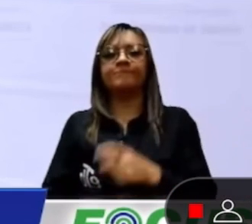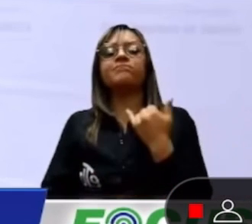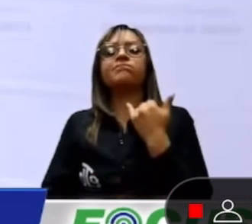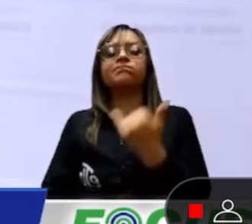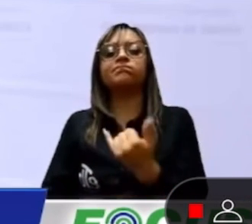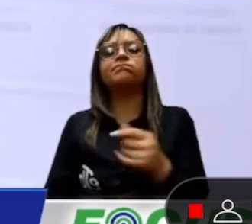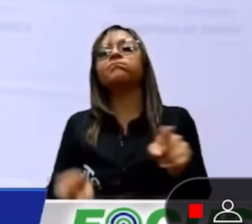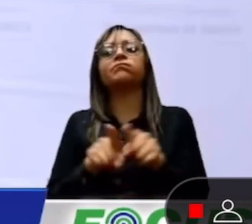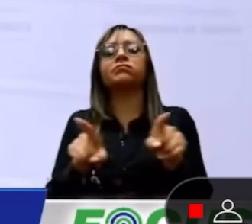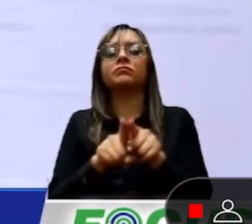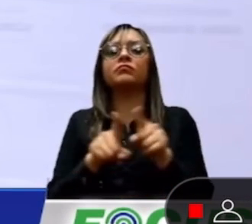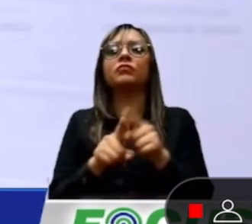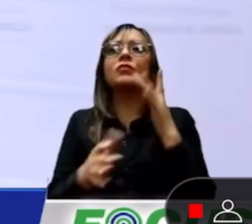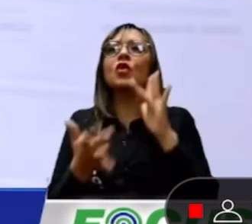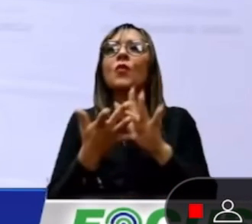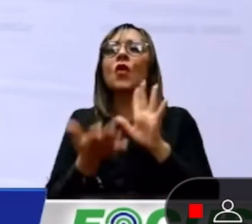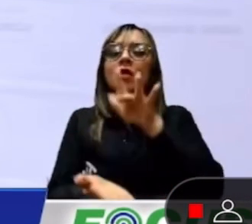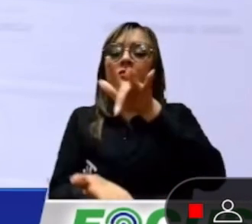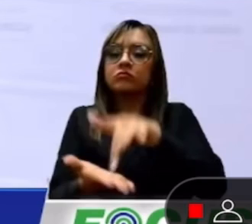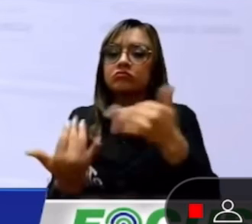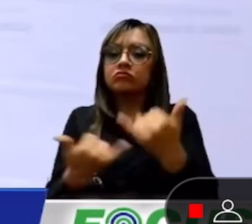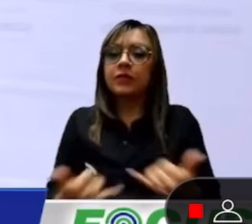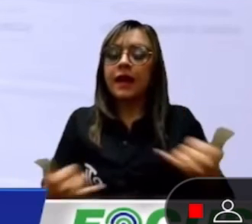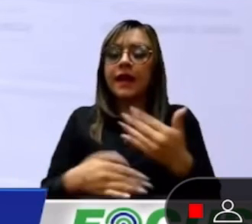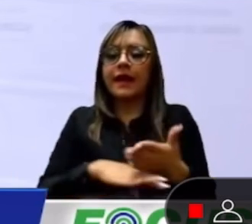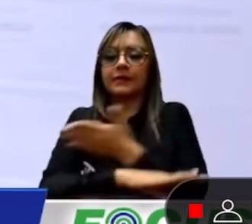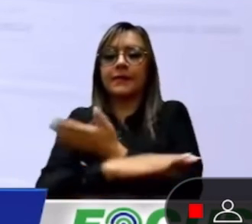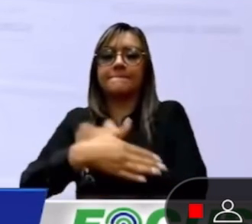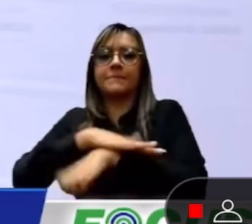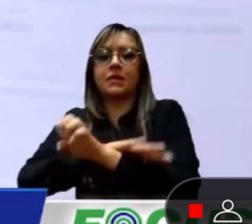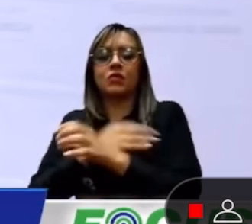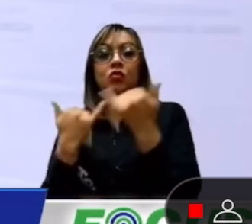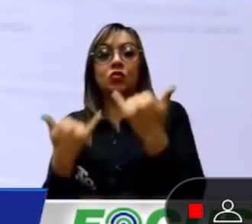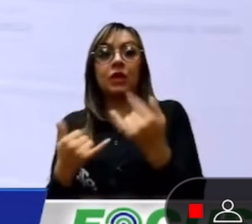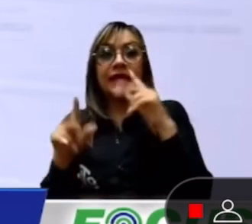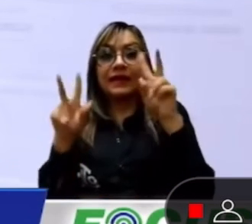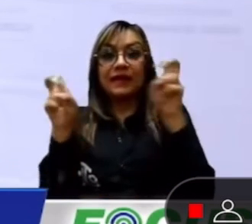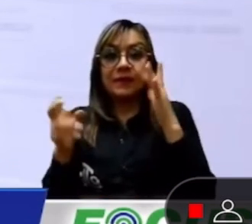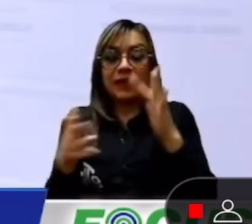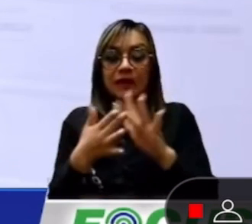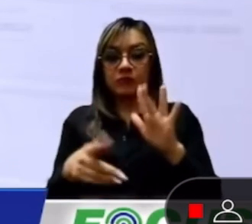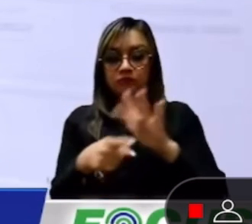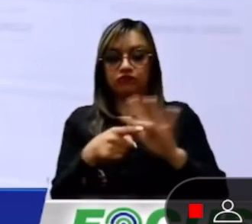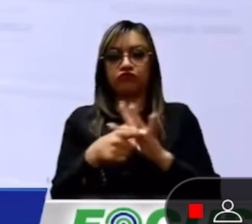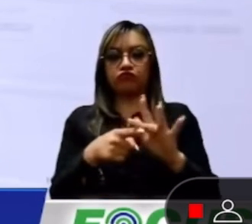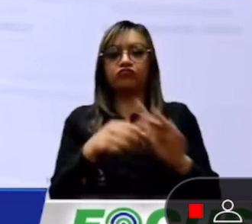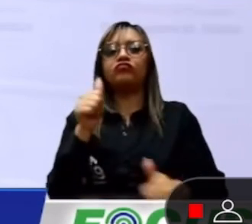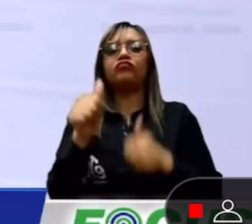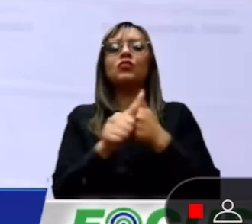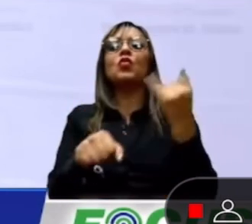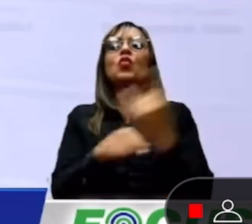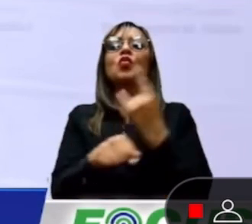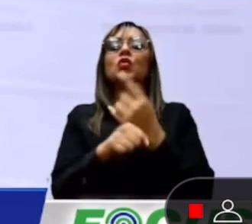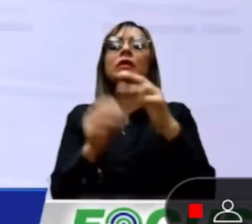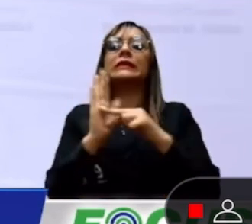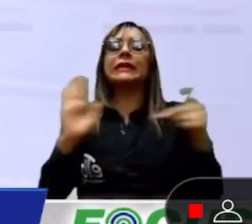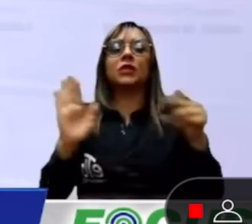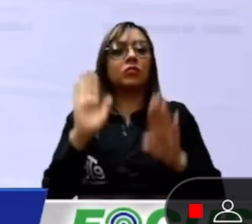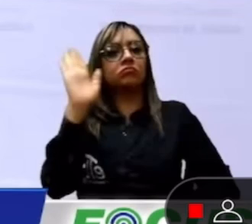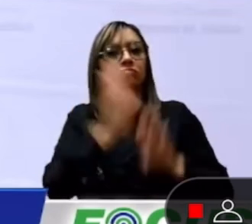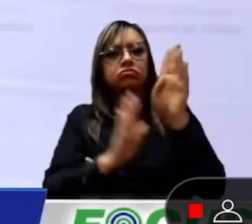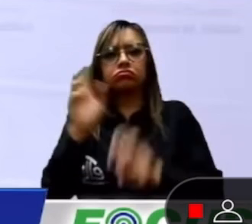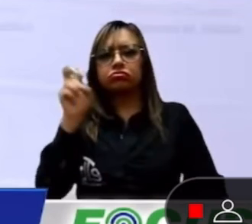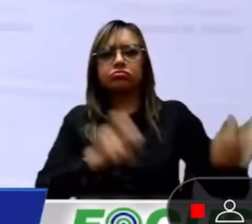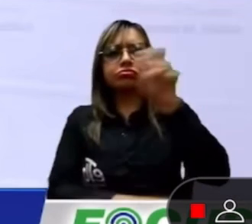necesario acudir como siempre se ha hablado de la prevención y Para ello implementaremos el uso de tecnologías